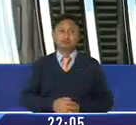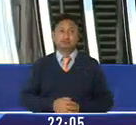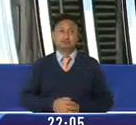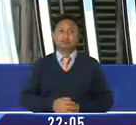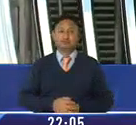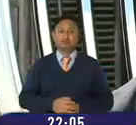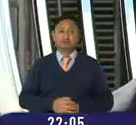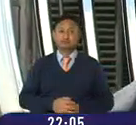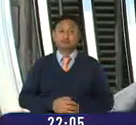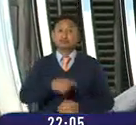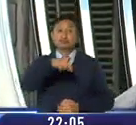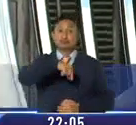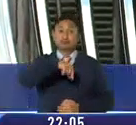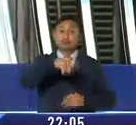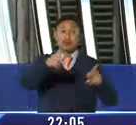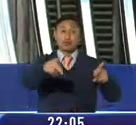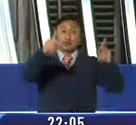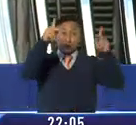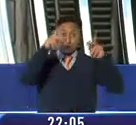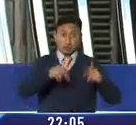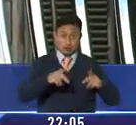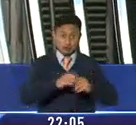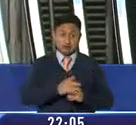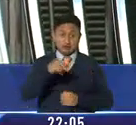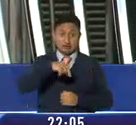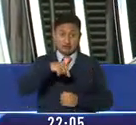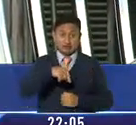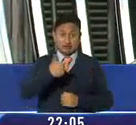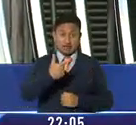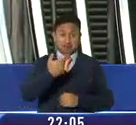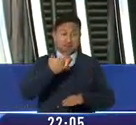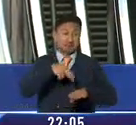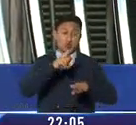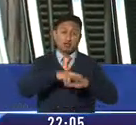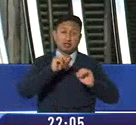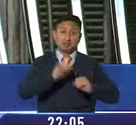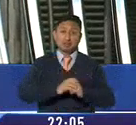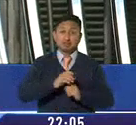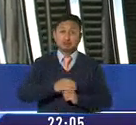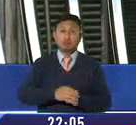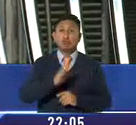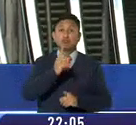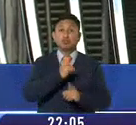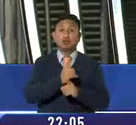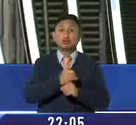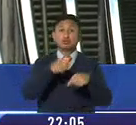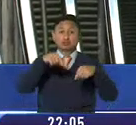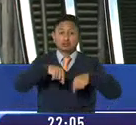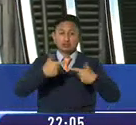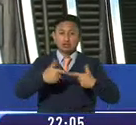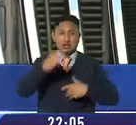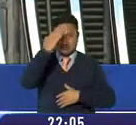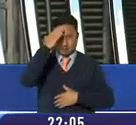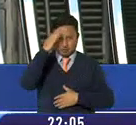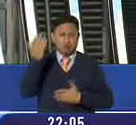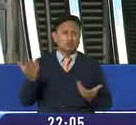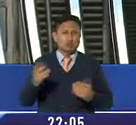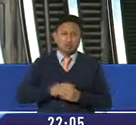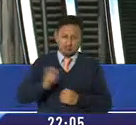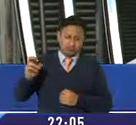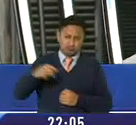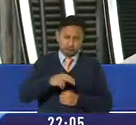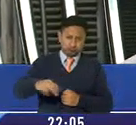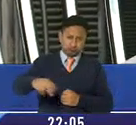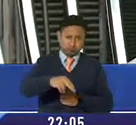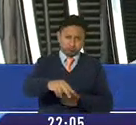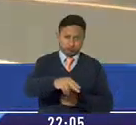En este puente se ha vuelto un poco habitual para estos casos. Es por esta razón que nosotros ya tenemos conocido el sendero para poder extraer